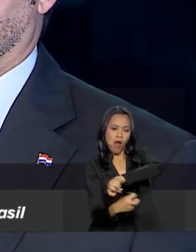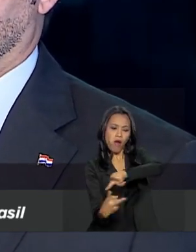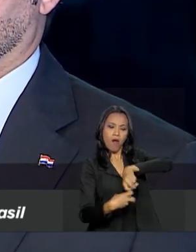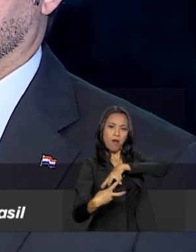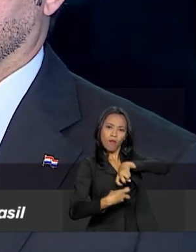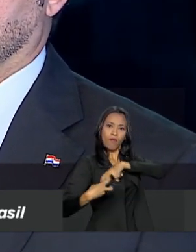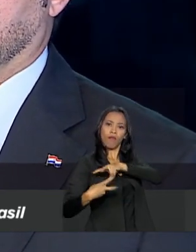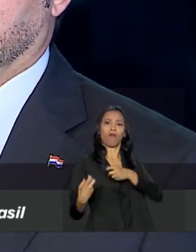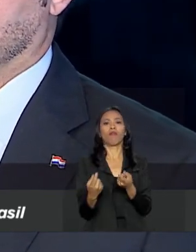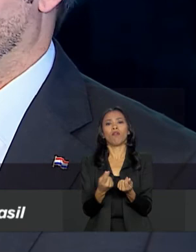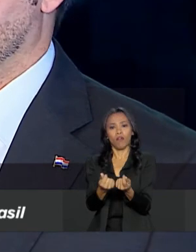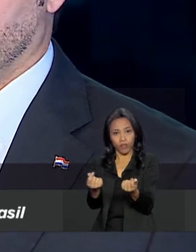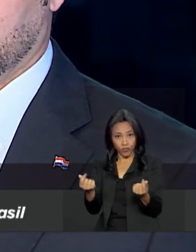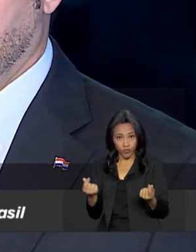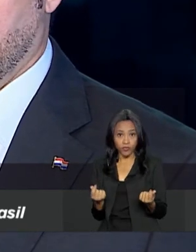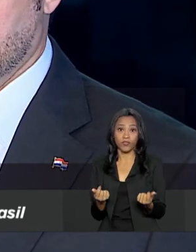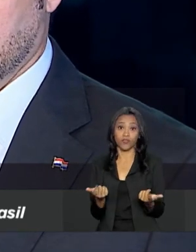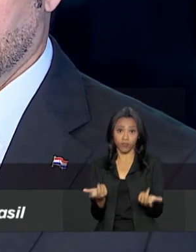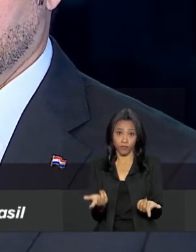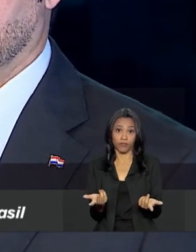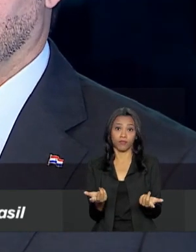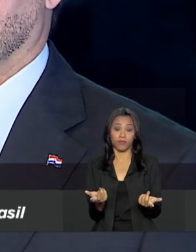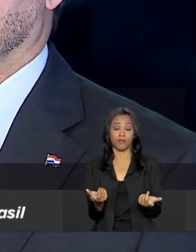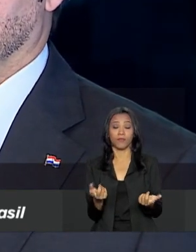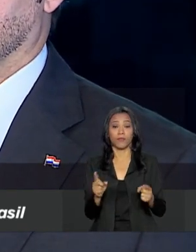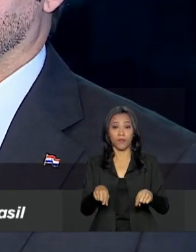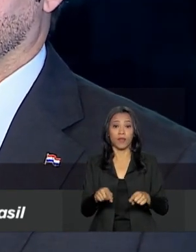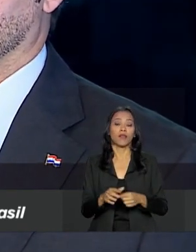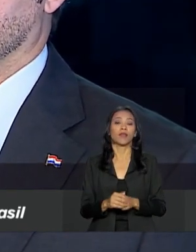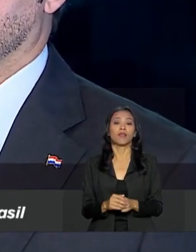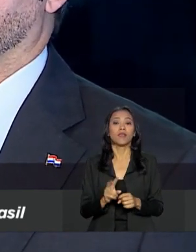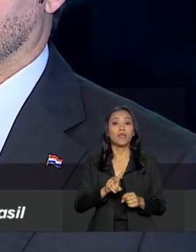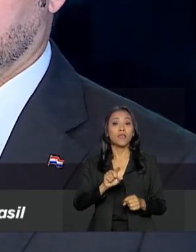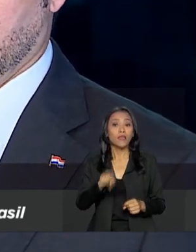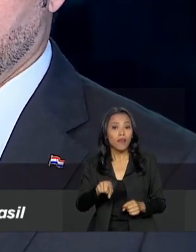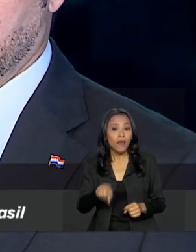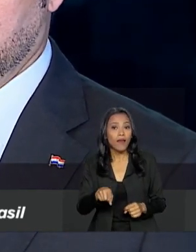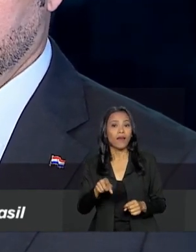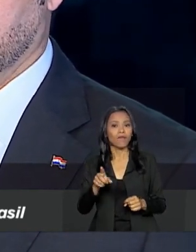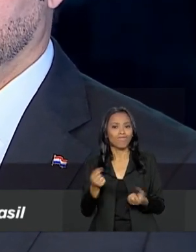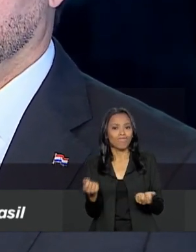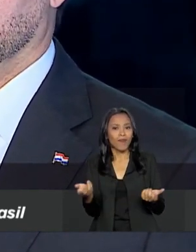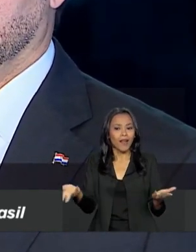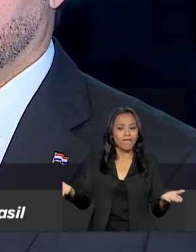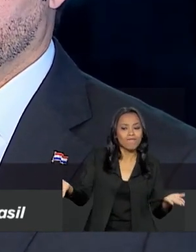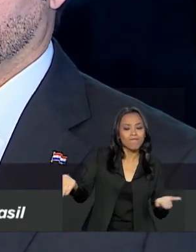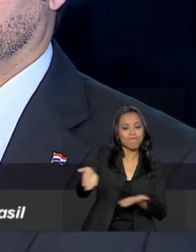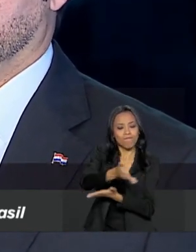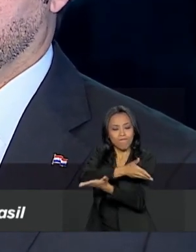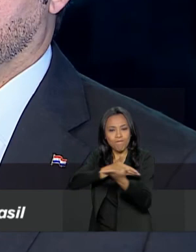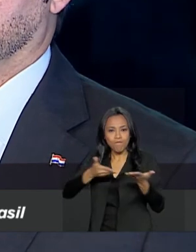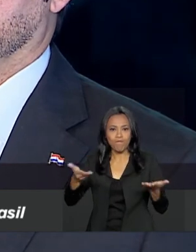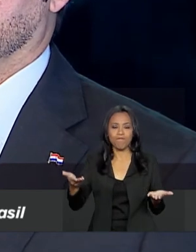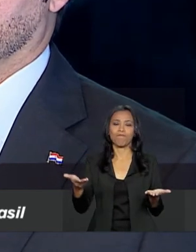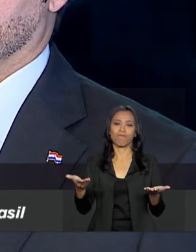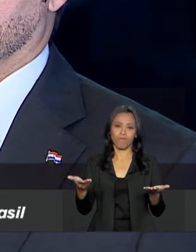son flagelos que no tienen fronteras, que requieren de un esfuerzo compartido. Y hemos